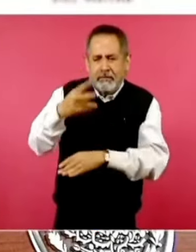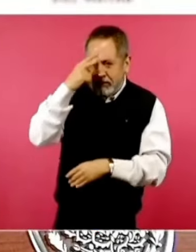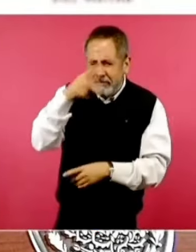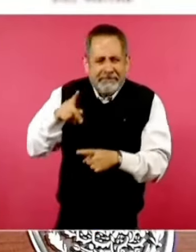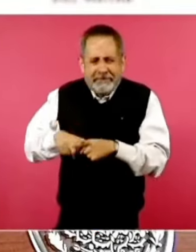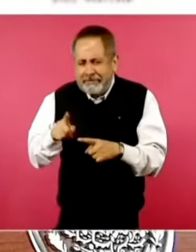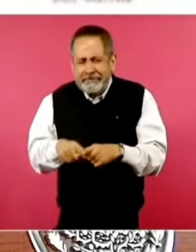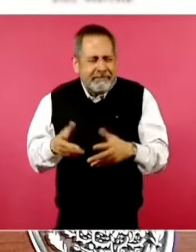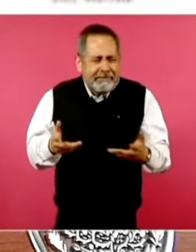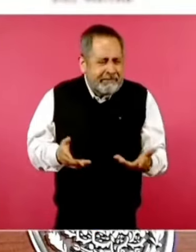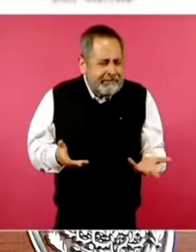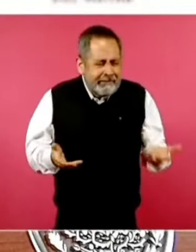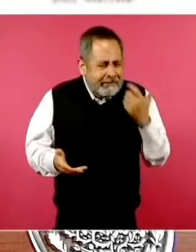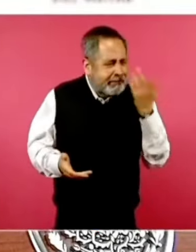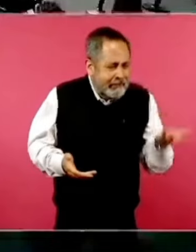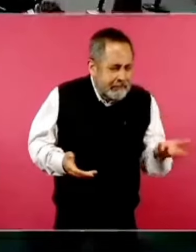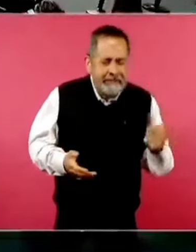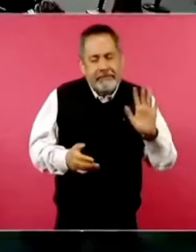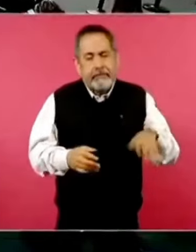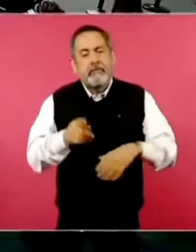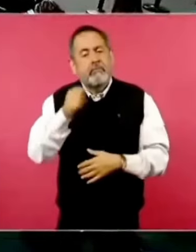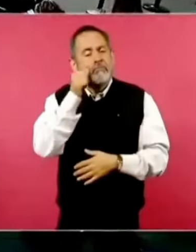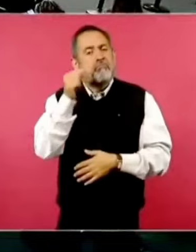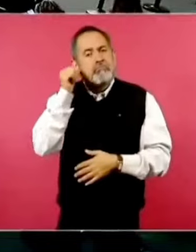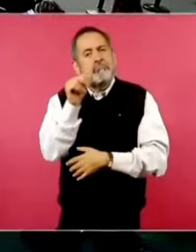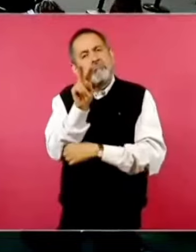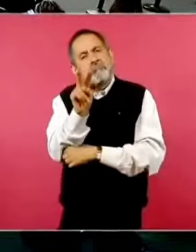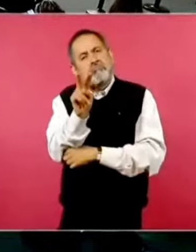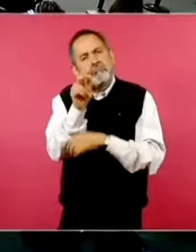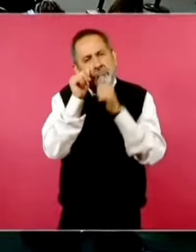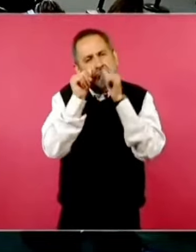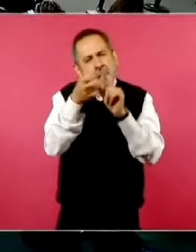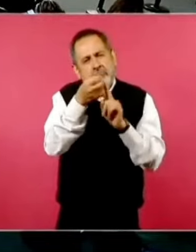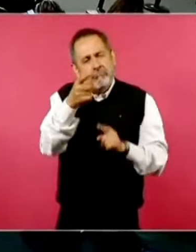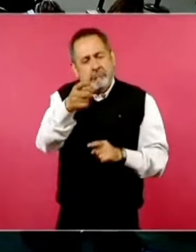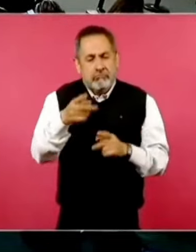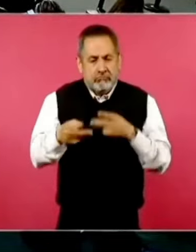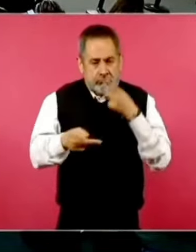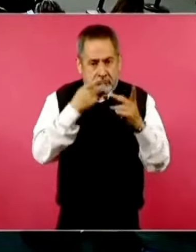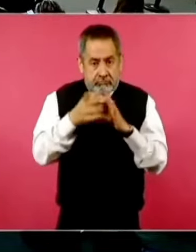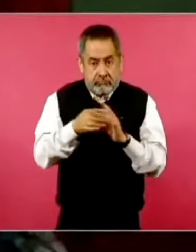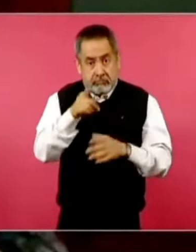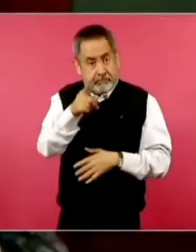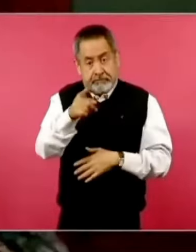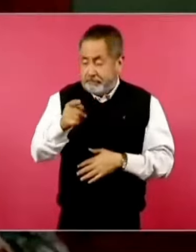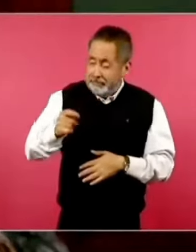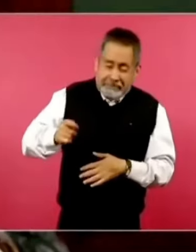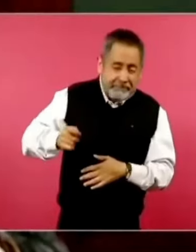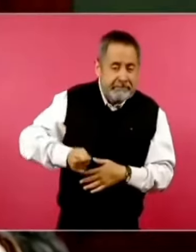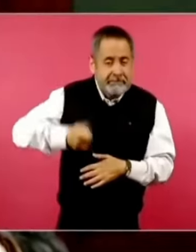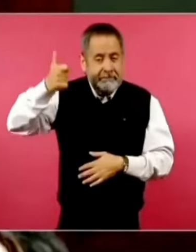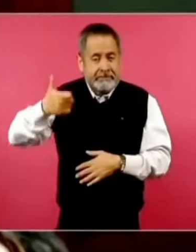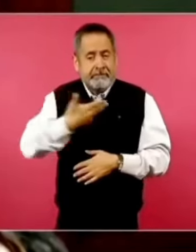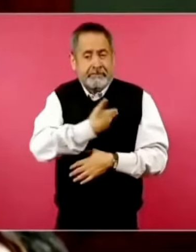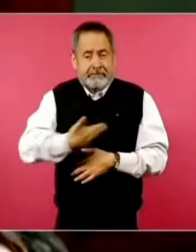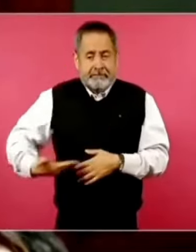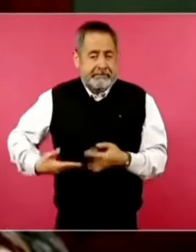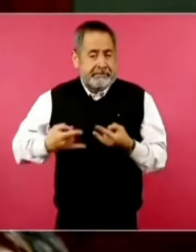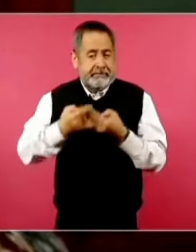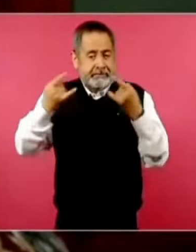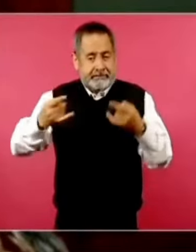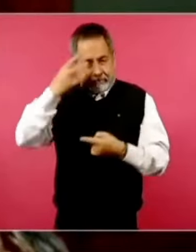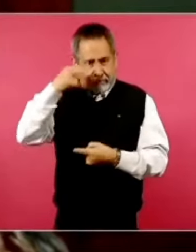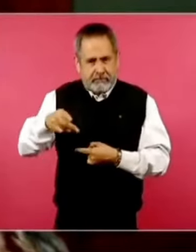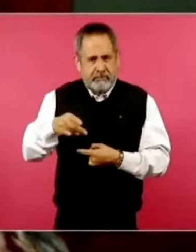Y en este aspecto, bueno, lo escuché ayer con mucha atención, hablar de que usted será el primer presidente en la historia de este país